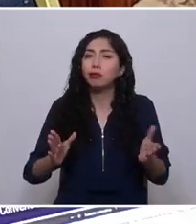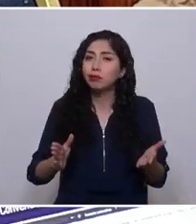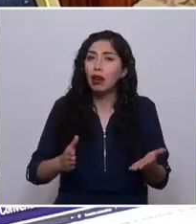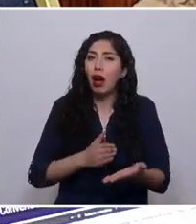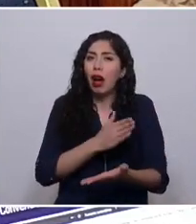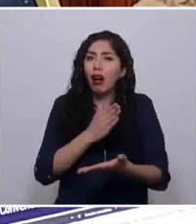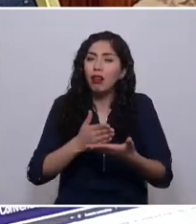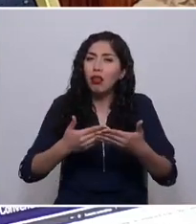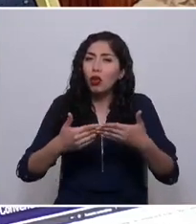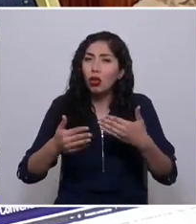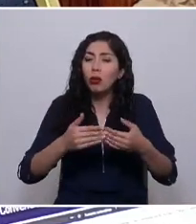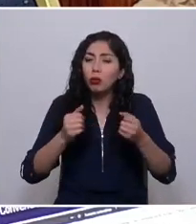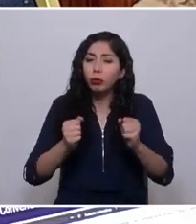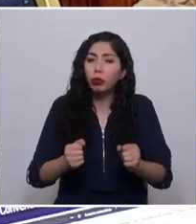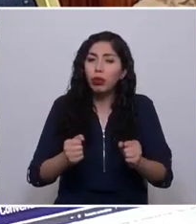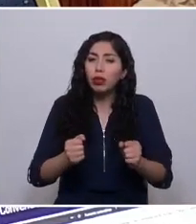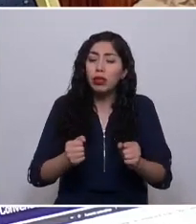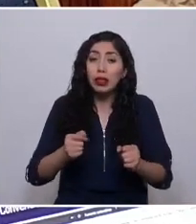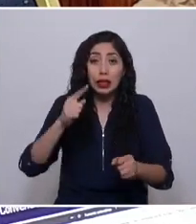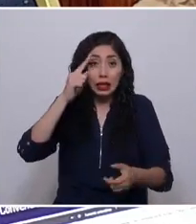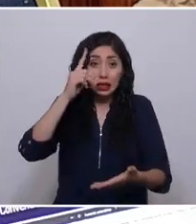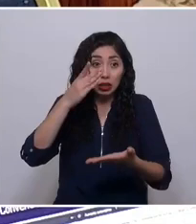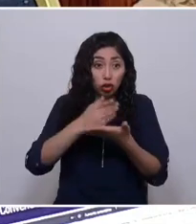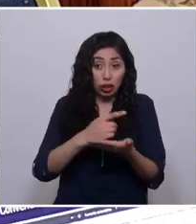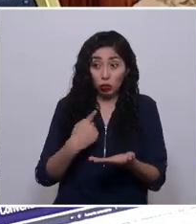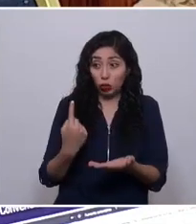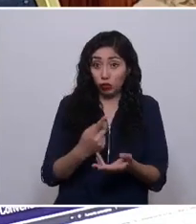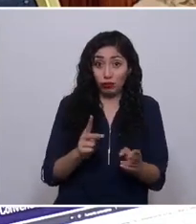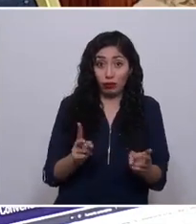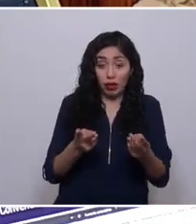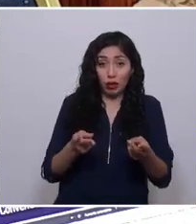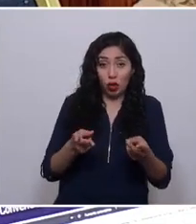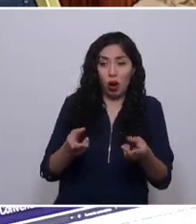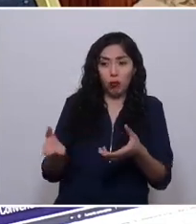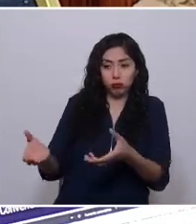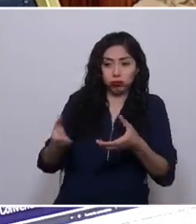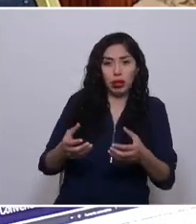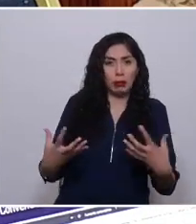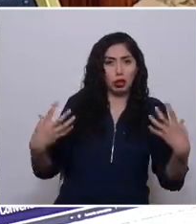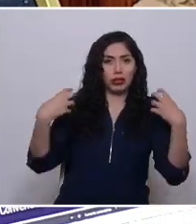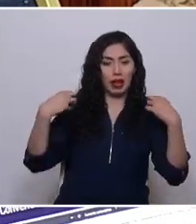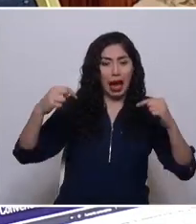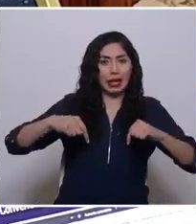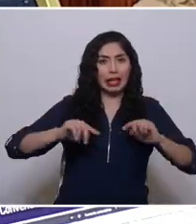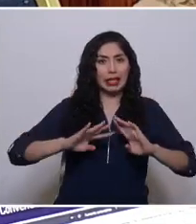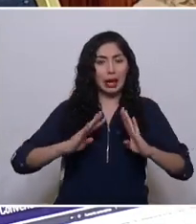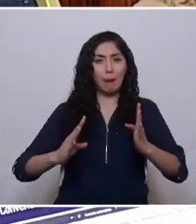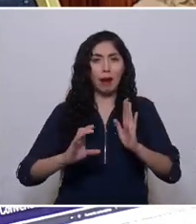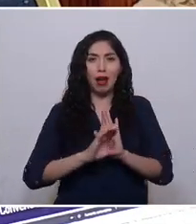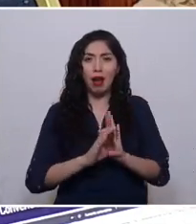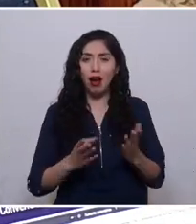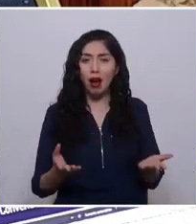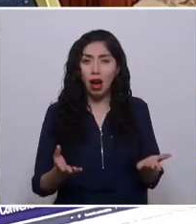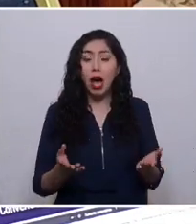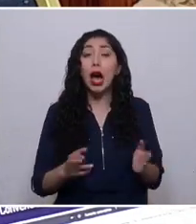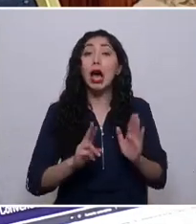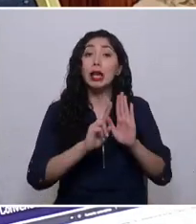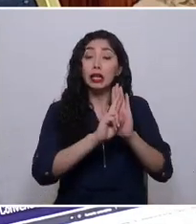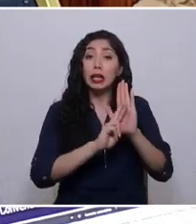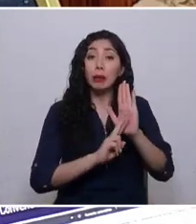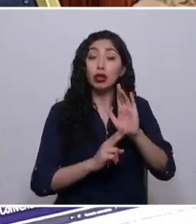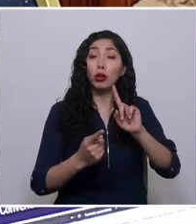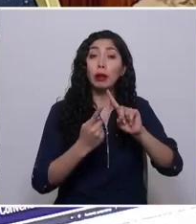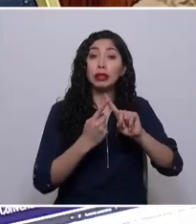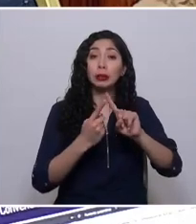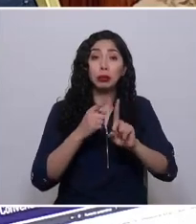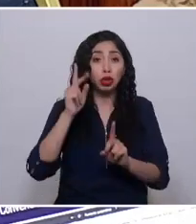entregada la decisión sobre nuestra supervivencia como pueblos a esta Asamblea? Si bien el Reglamento de Participación Indígena que hemos